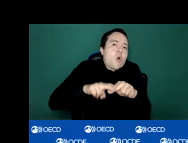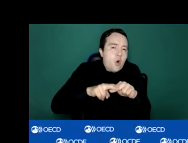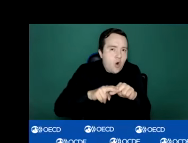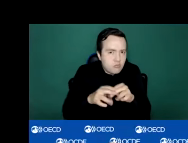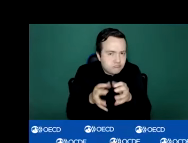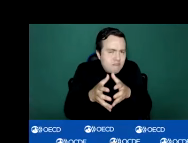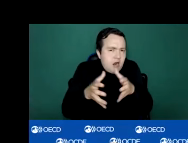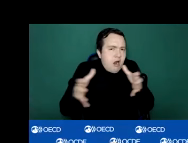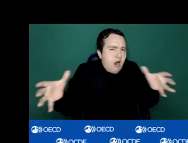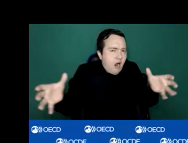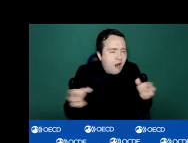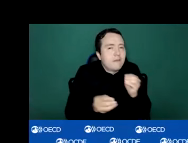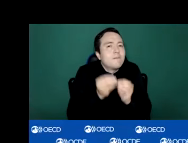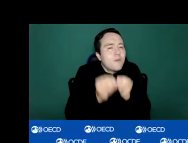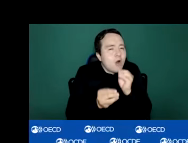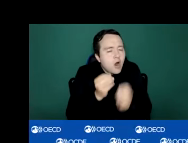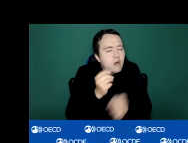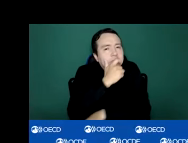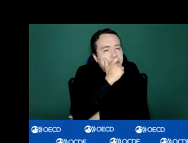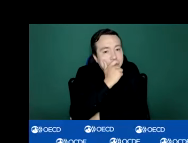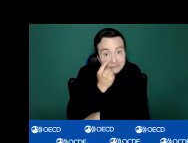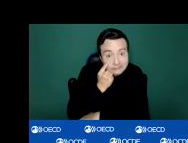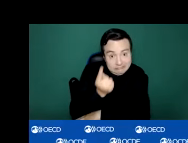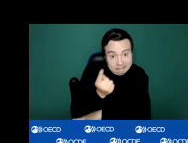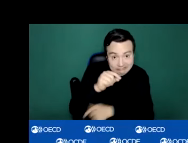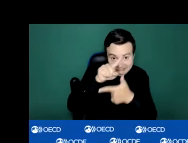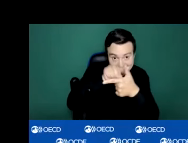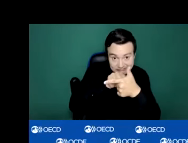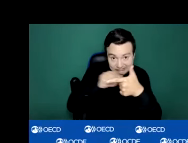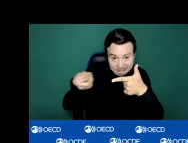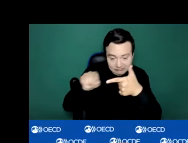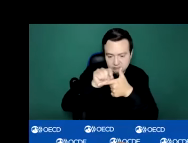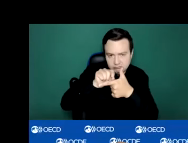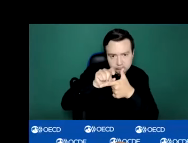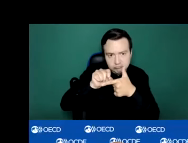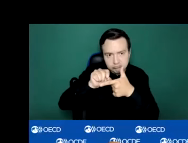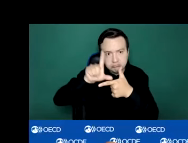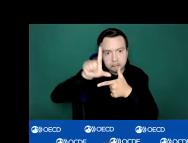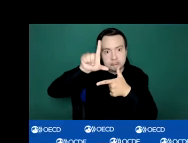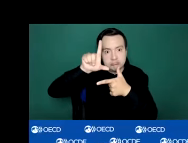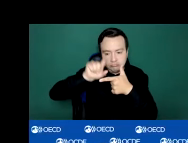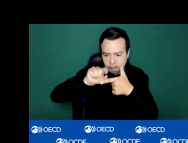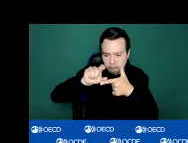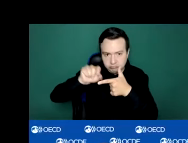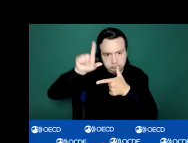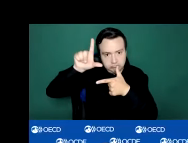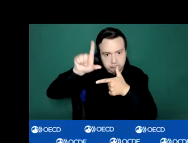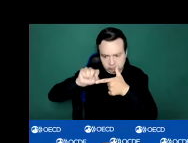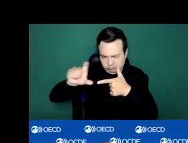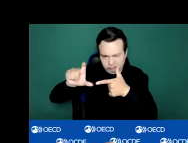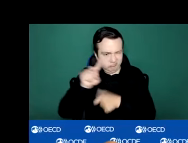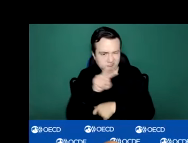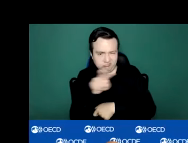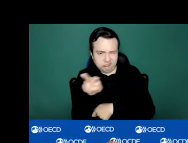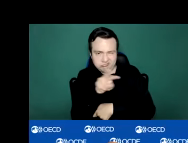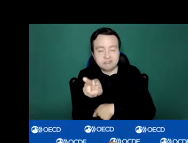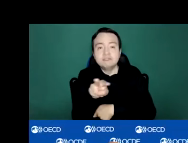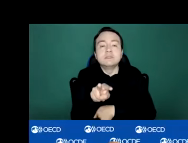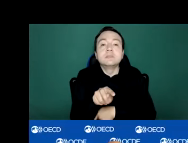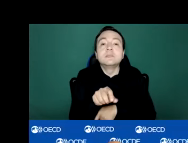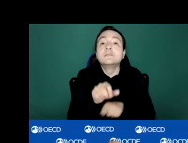que compara el porcentaje de personas que están queriendo acceder a atención primaria de